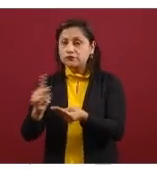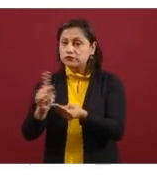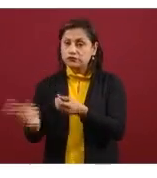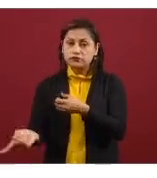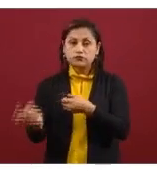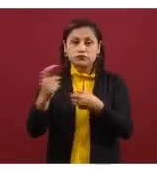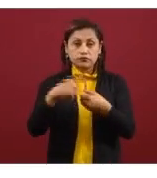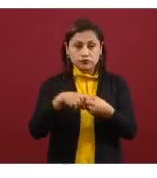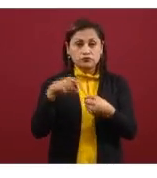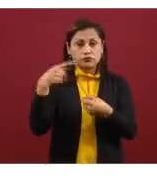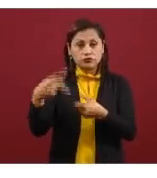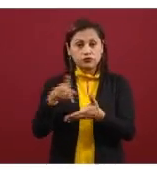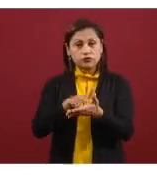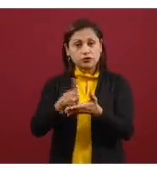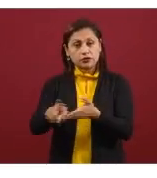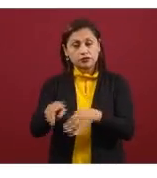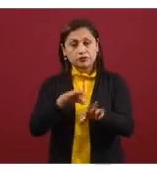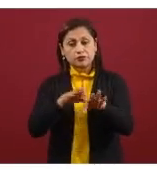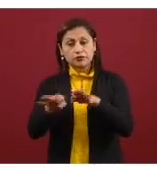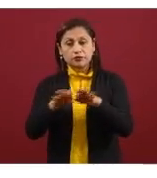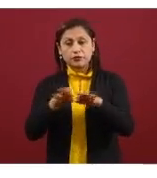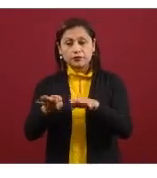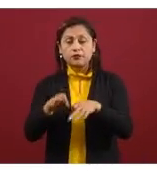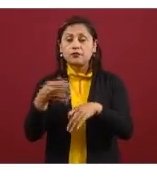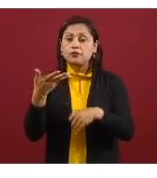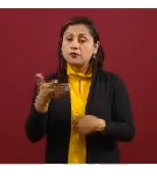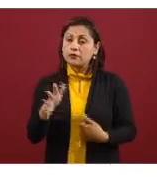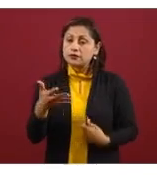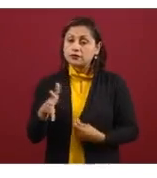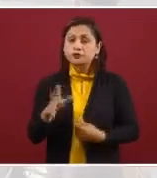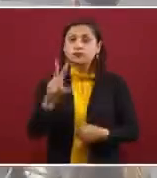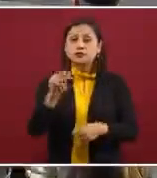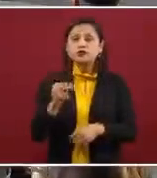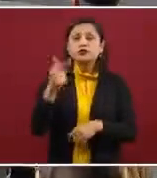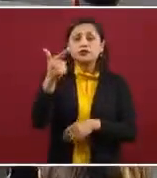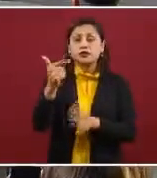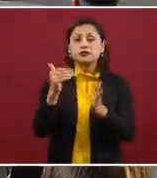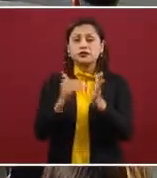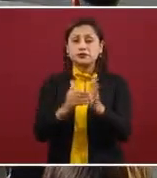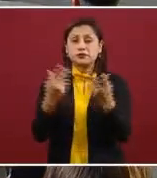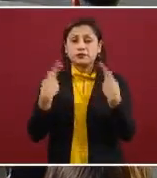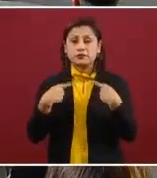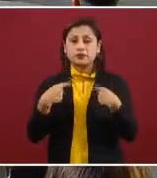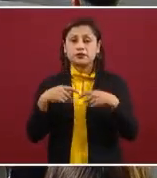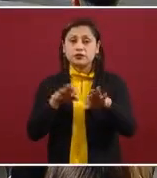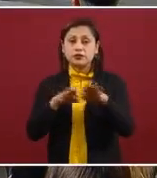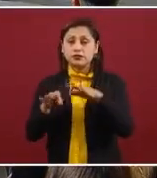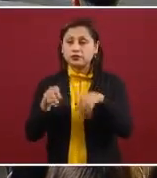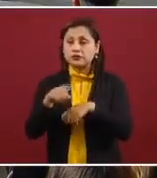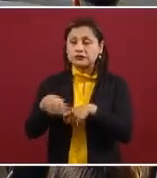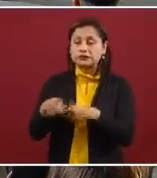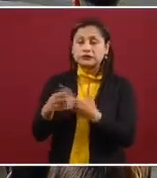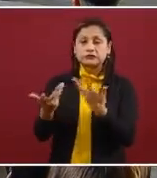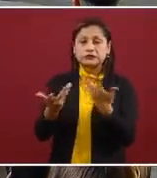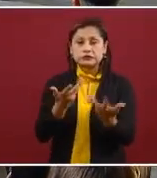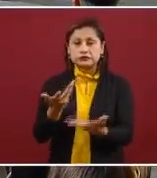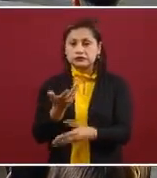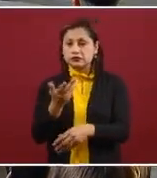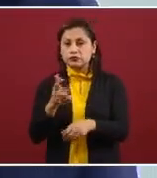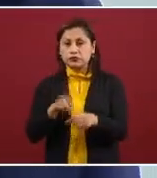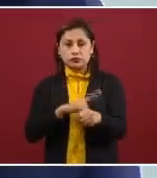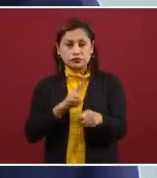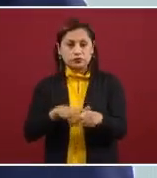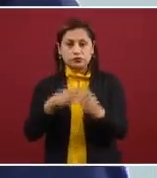justicia laboral. Hoy existen cerca de 87 mil trabajadores en situación precaria.